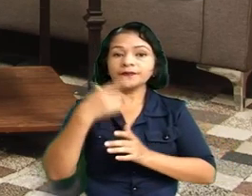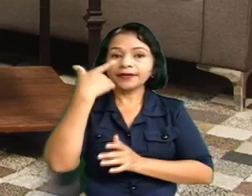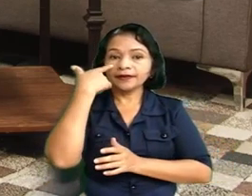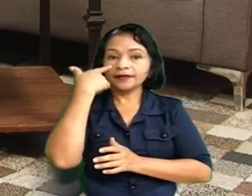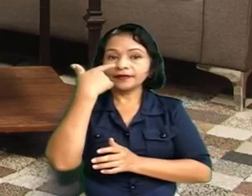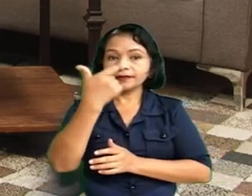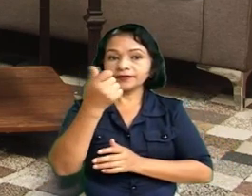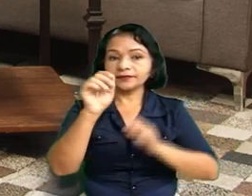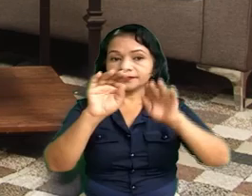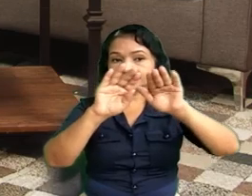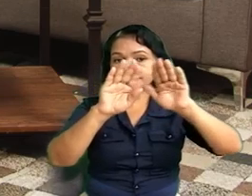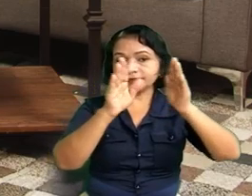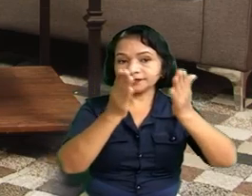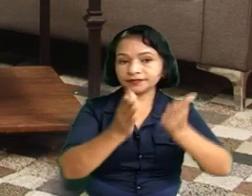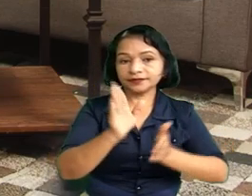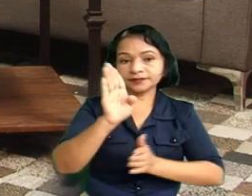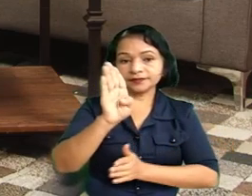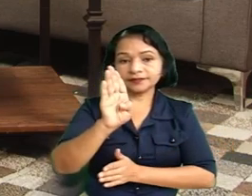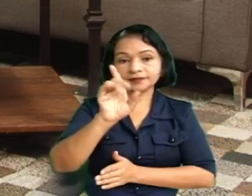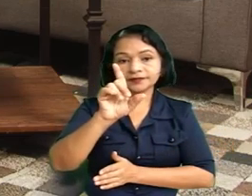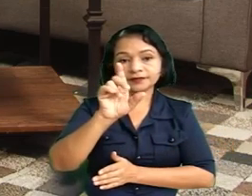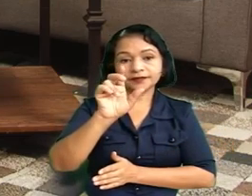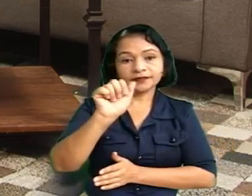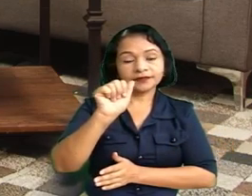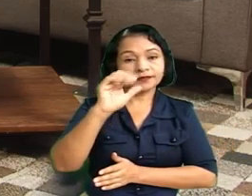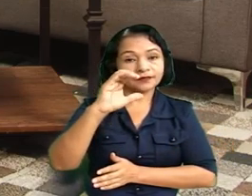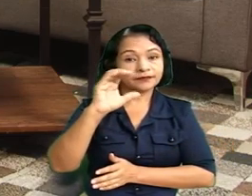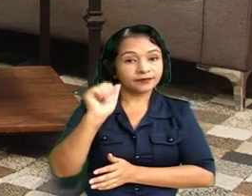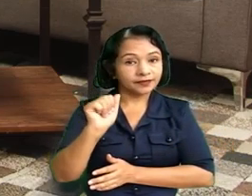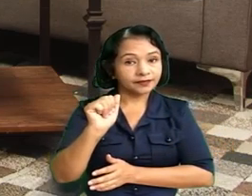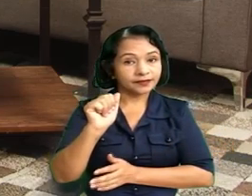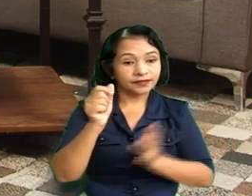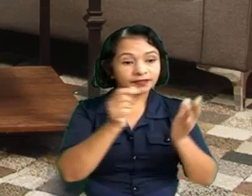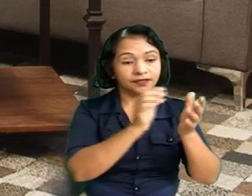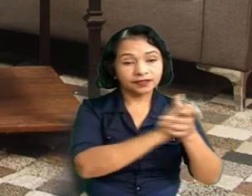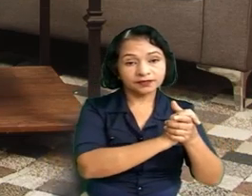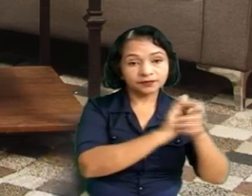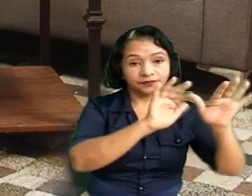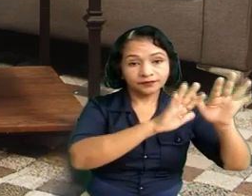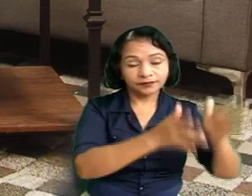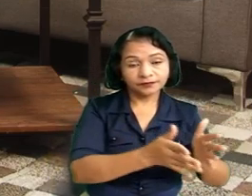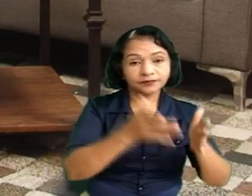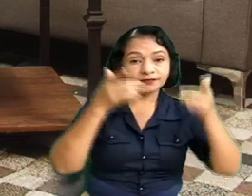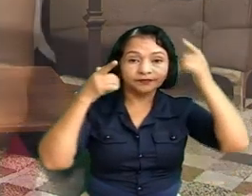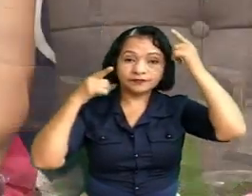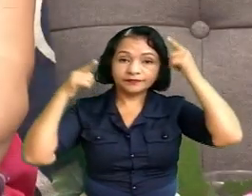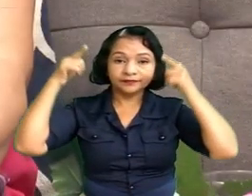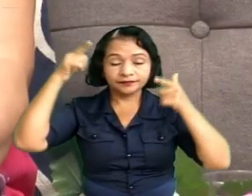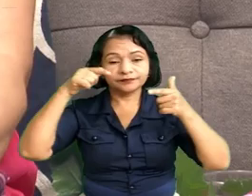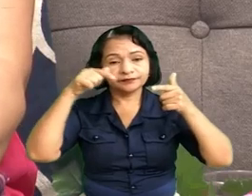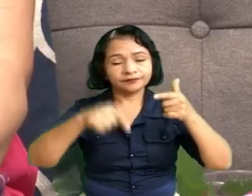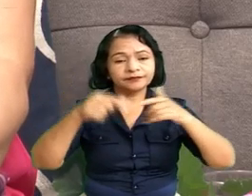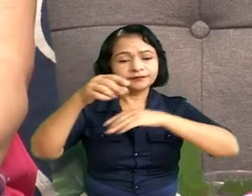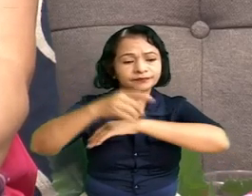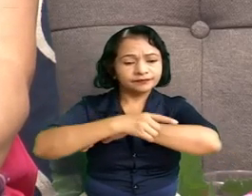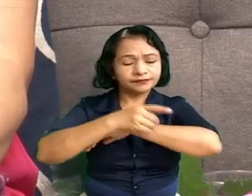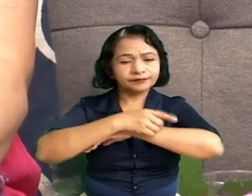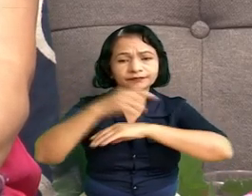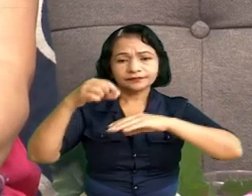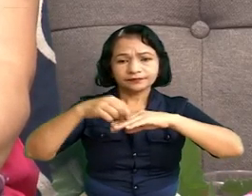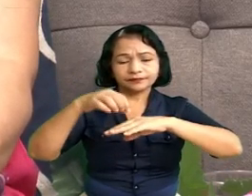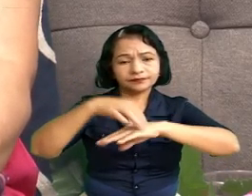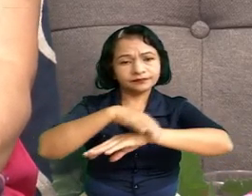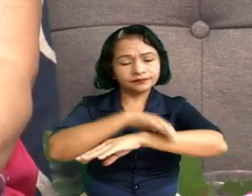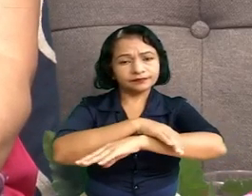que hemos hecho en este periodo de gobierno del comandante Daniel Ortega y nuestra vicepresidenta fue